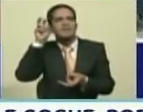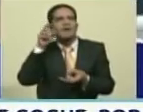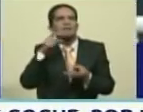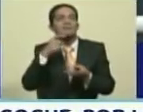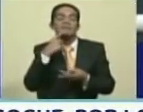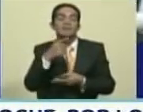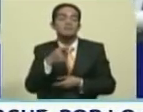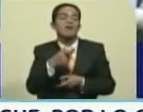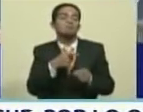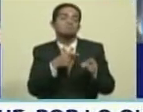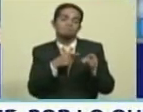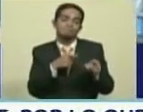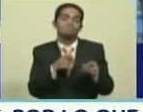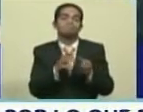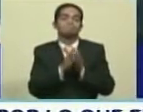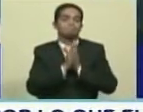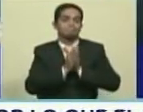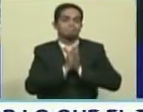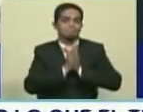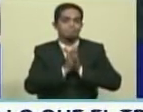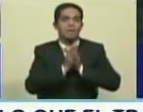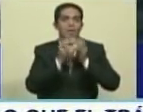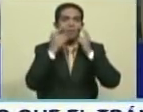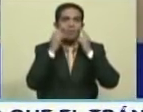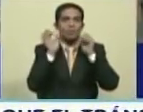Evo, hay que tener mucho cuidado.